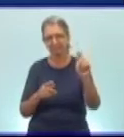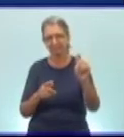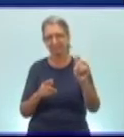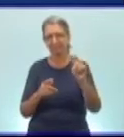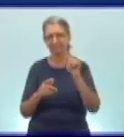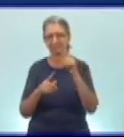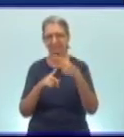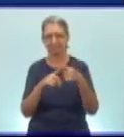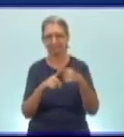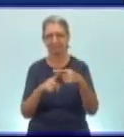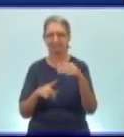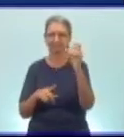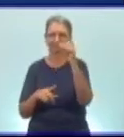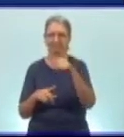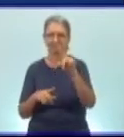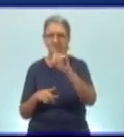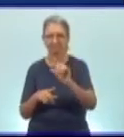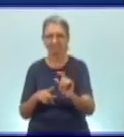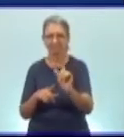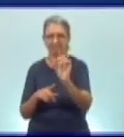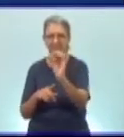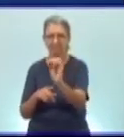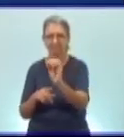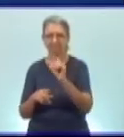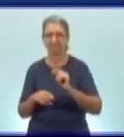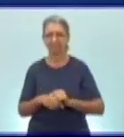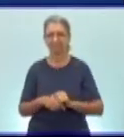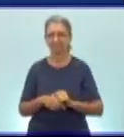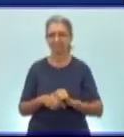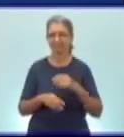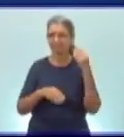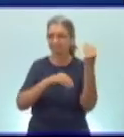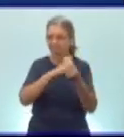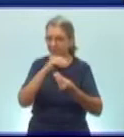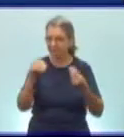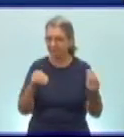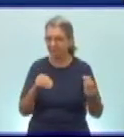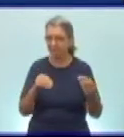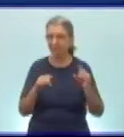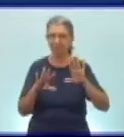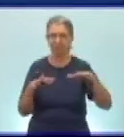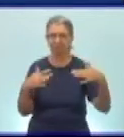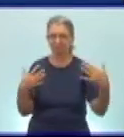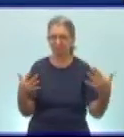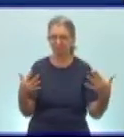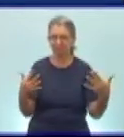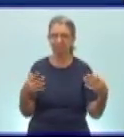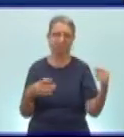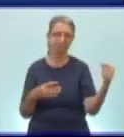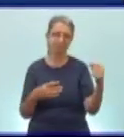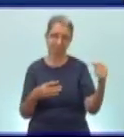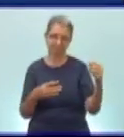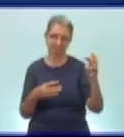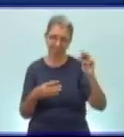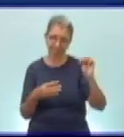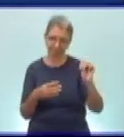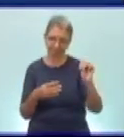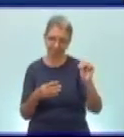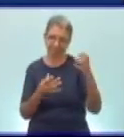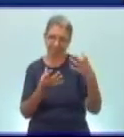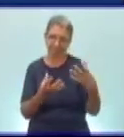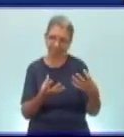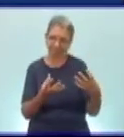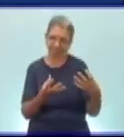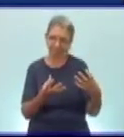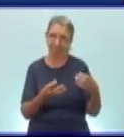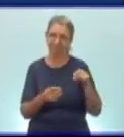ella fuera cero en ese momento. Bueno, pues al sustituirla en esta expresión nos va quedando con un signo menos delante ya la expresión de la